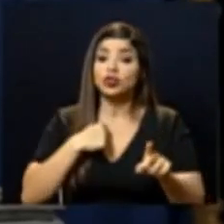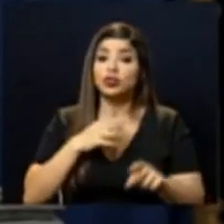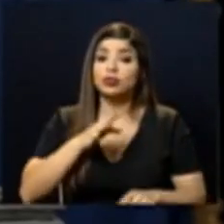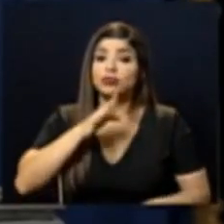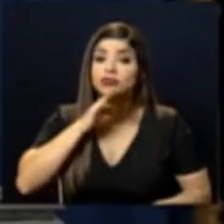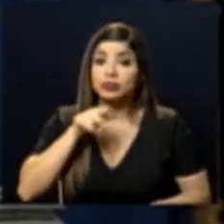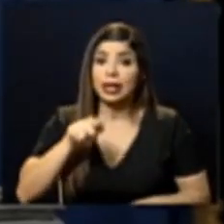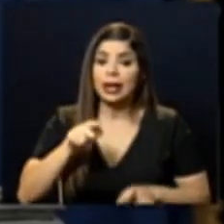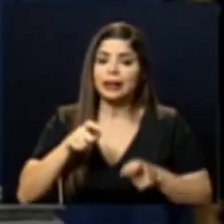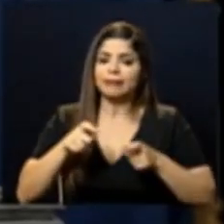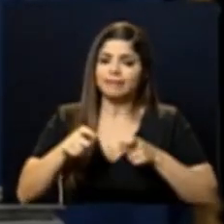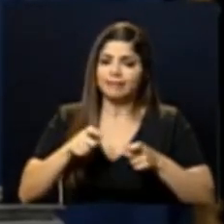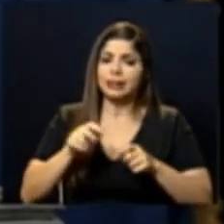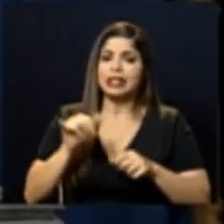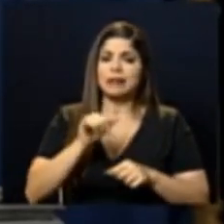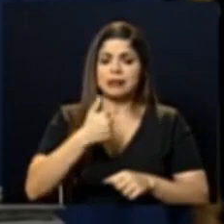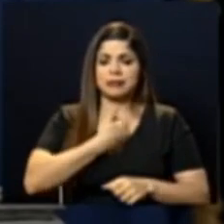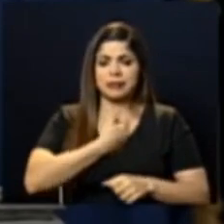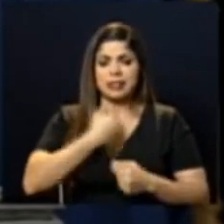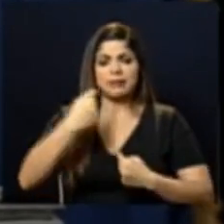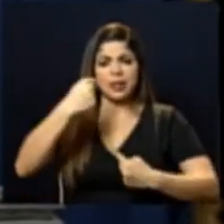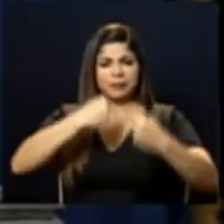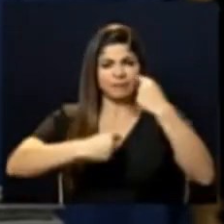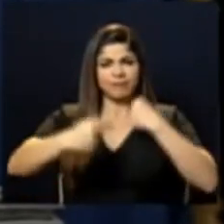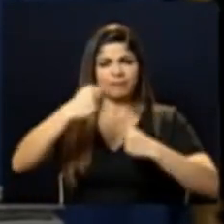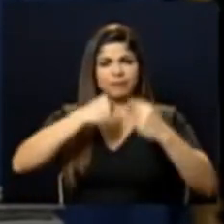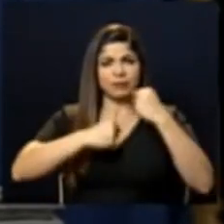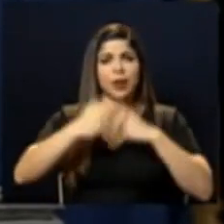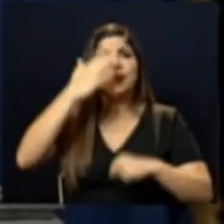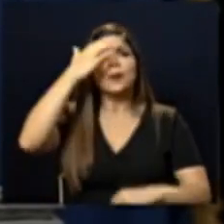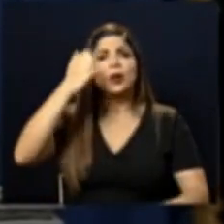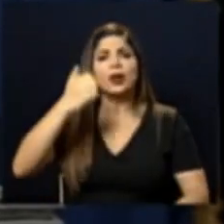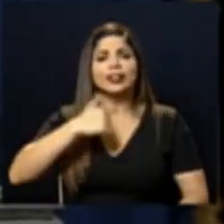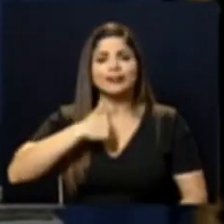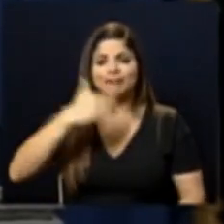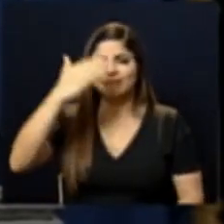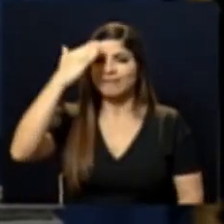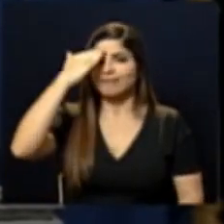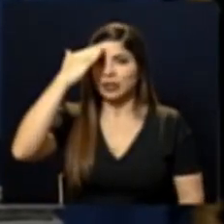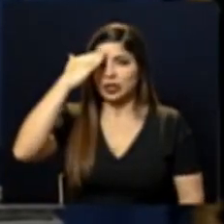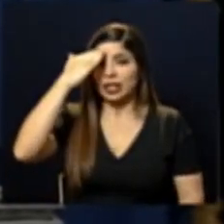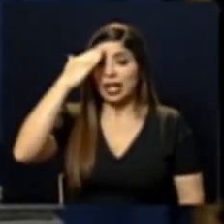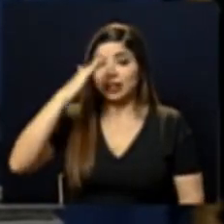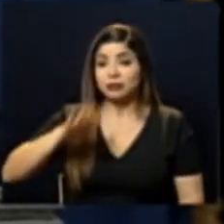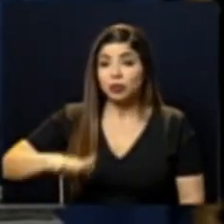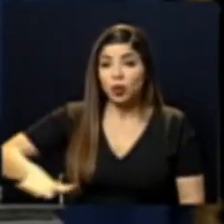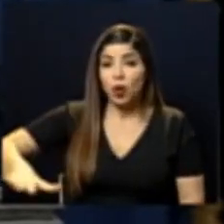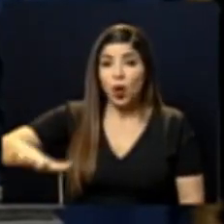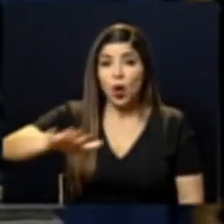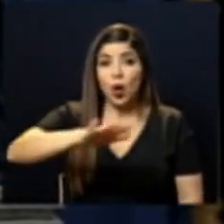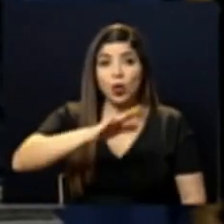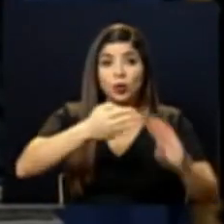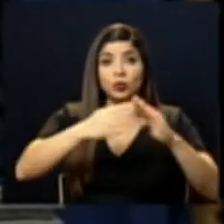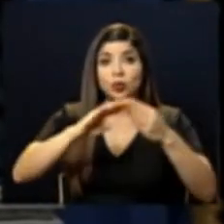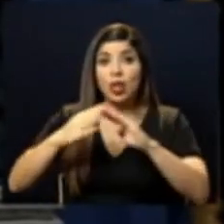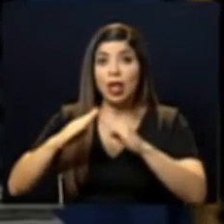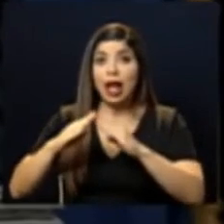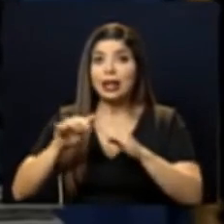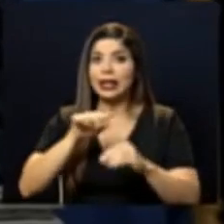mesura y autocrítica, a sabiendas de que la ciudadanía